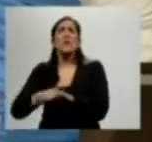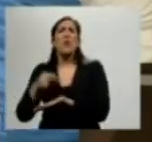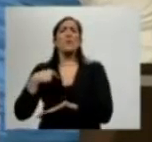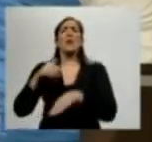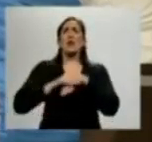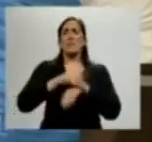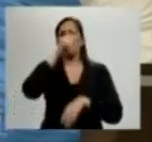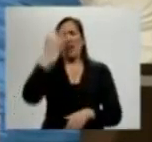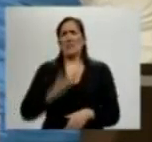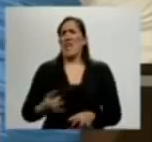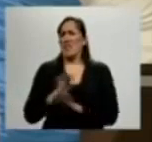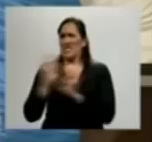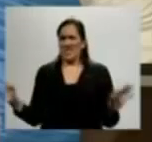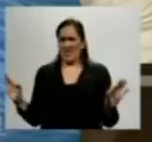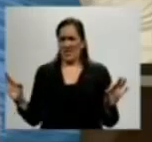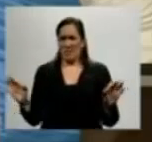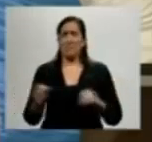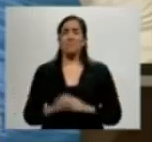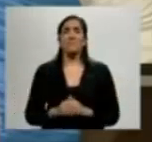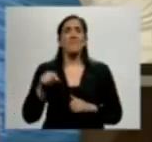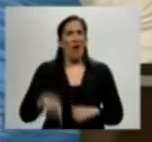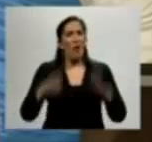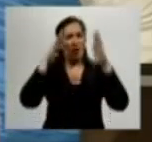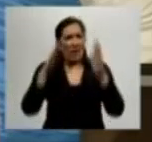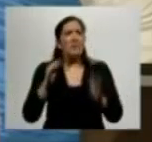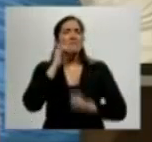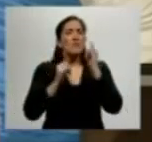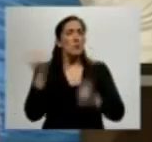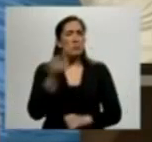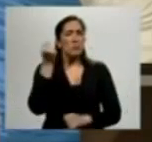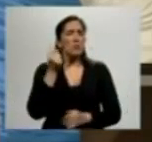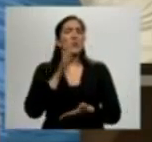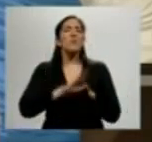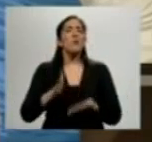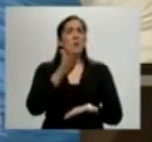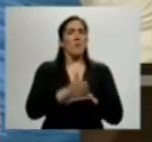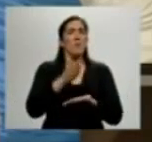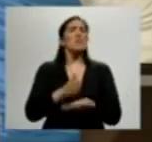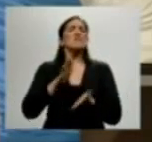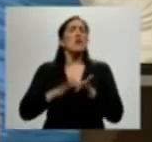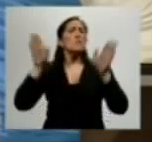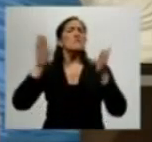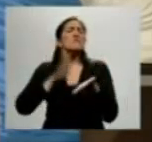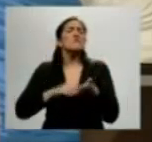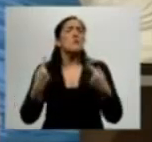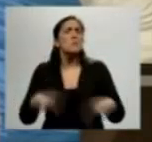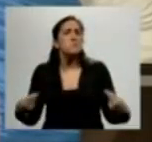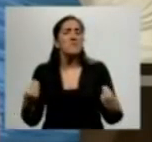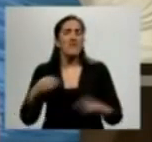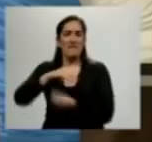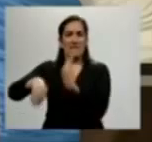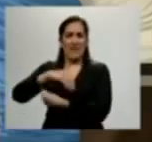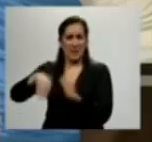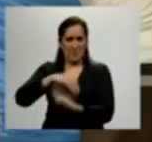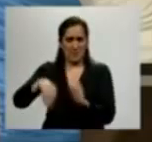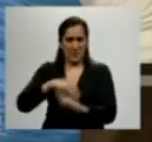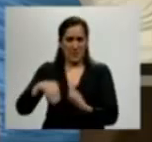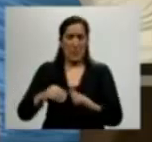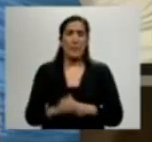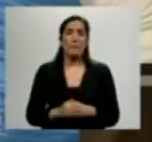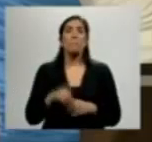lo importante también, a lo de las familias, a los nuevos derechos. Las nuevas relaciones de familia incorpora